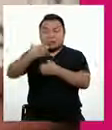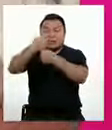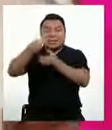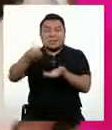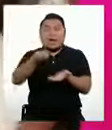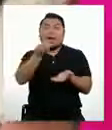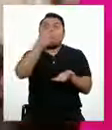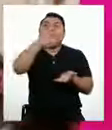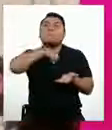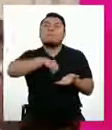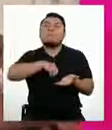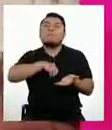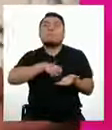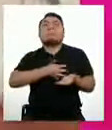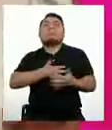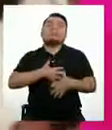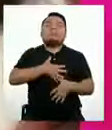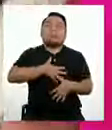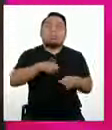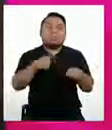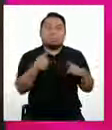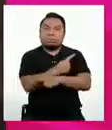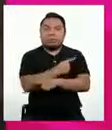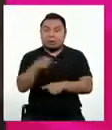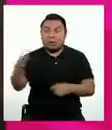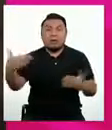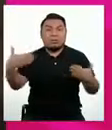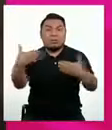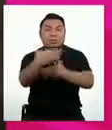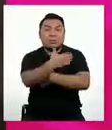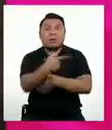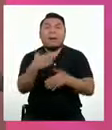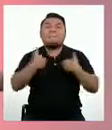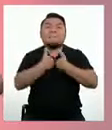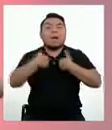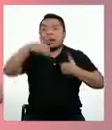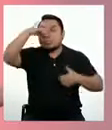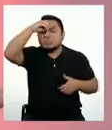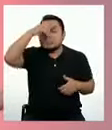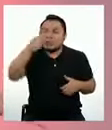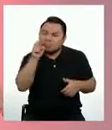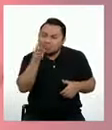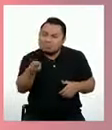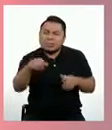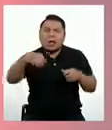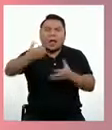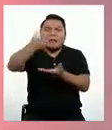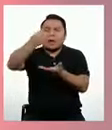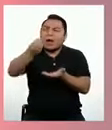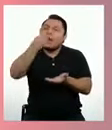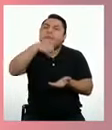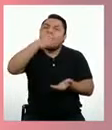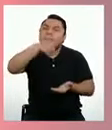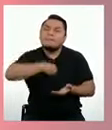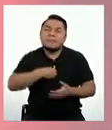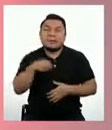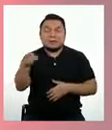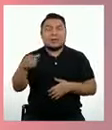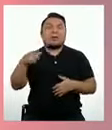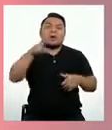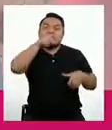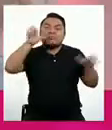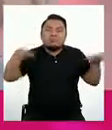¡RIP, chicos! ¡RIP! Igual con los animales. ¿Dónde encontramos los microplásticos? Están en la fauna marina como peces,